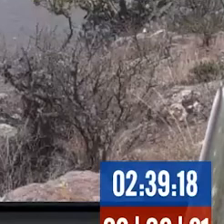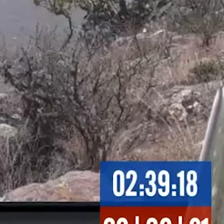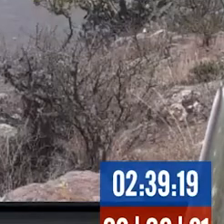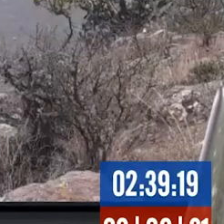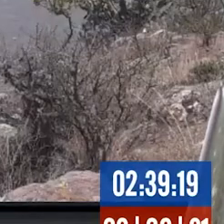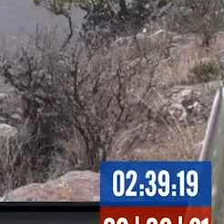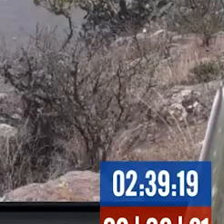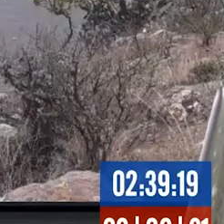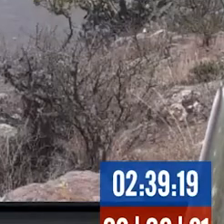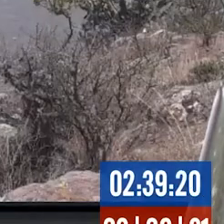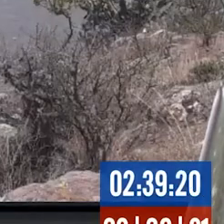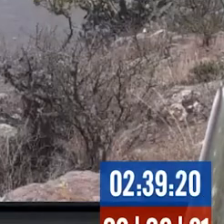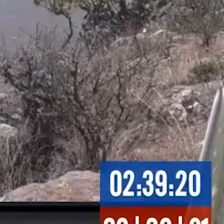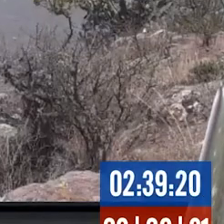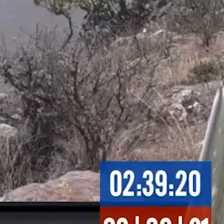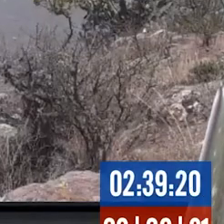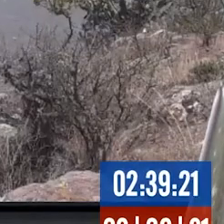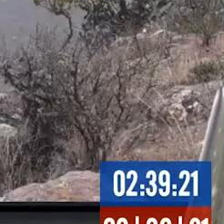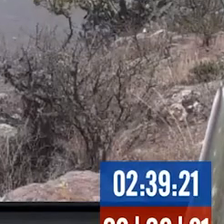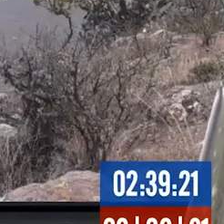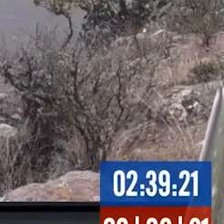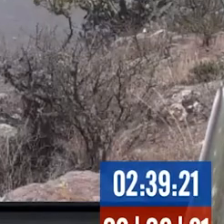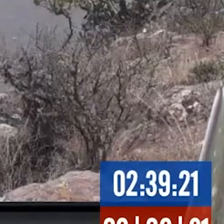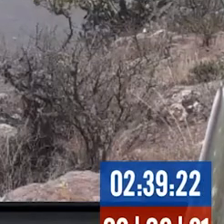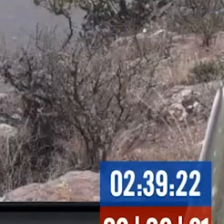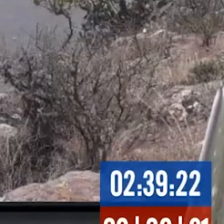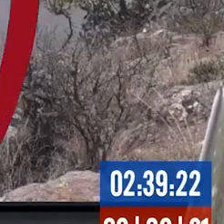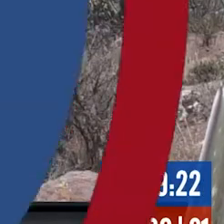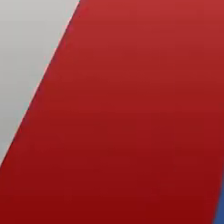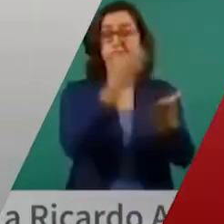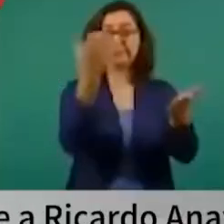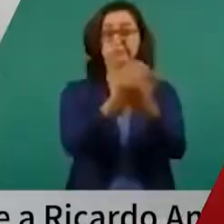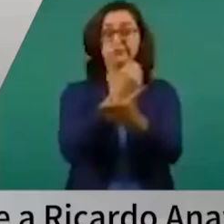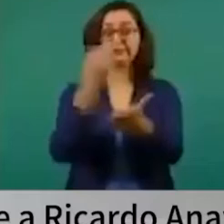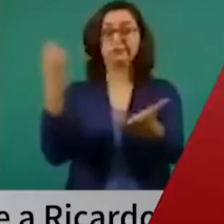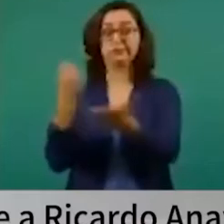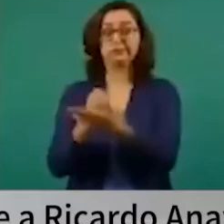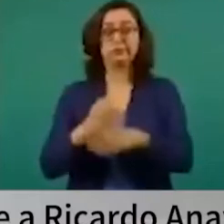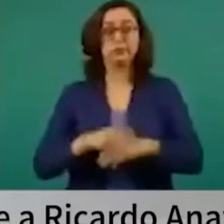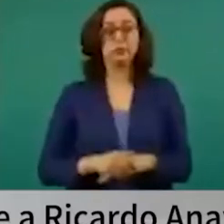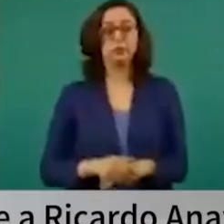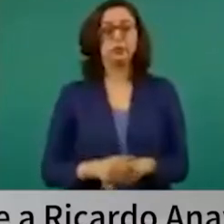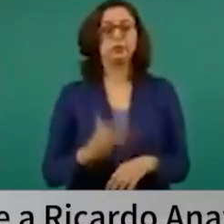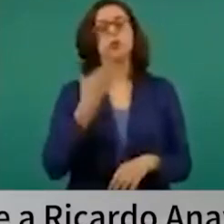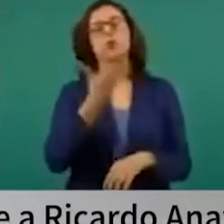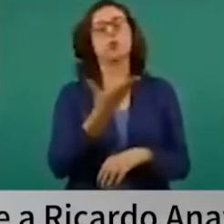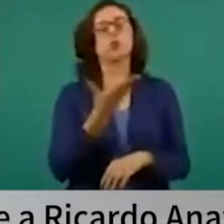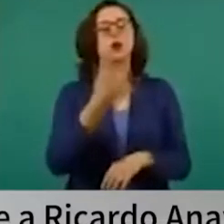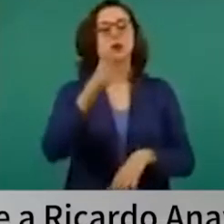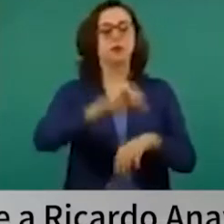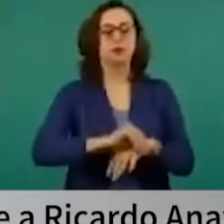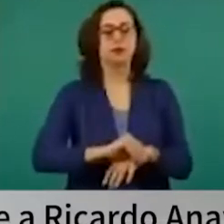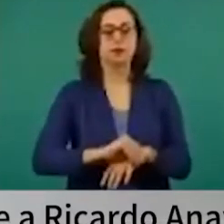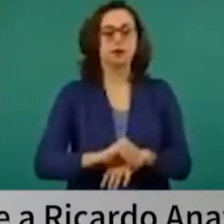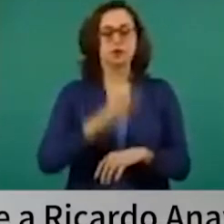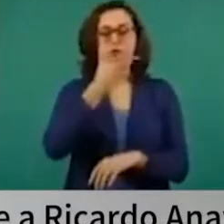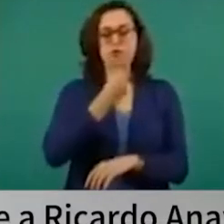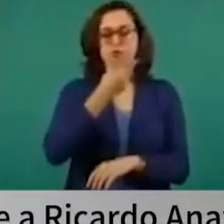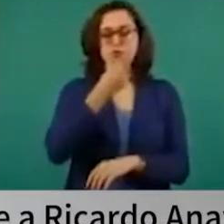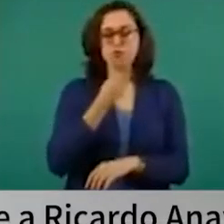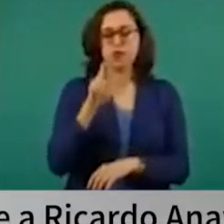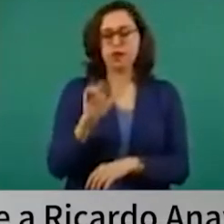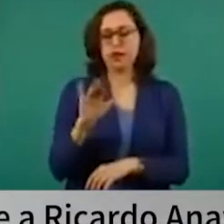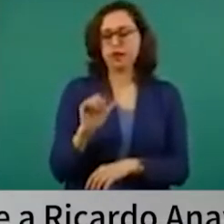con este miércoles caguamero, ¿no?, de la conferencia mañanera. Permiso a Ricardo Anaya